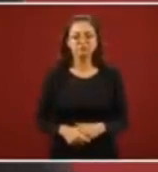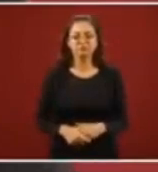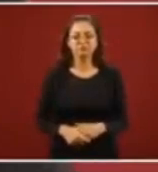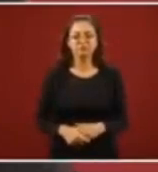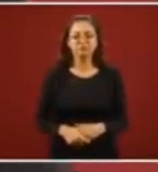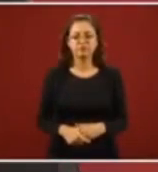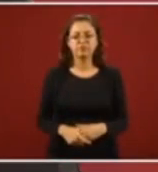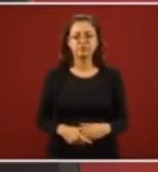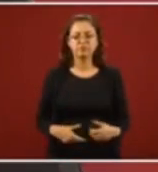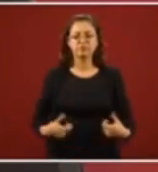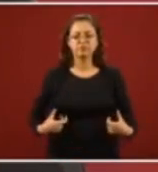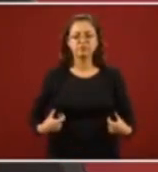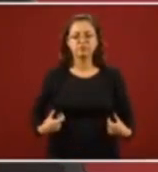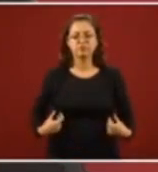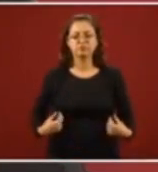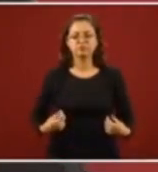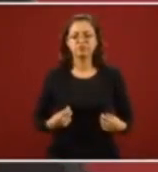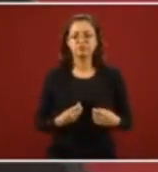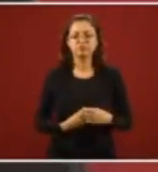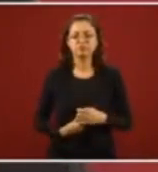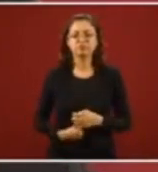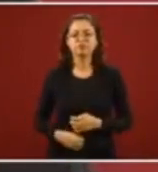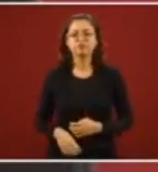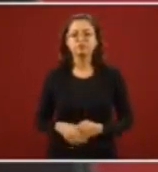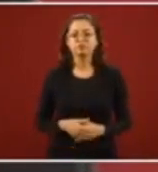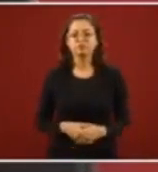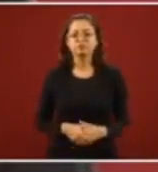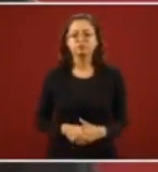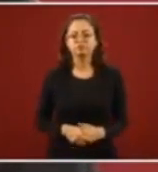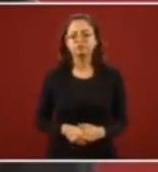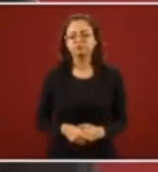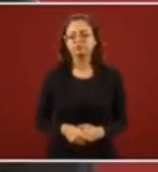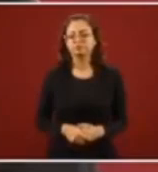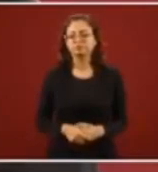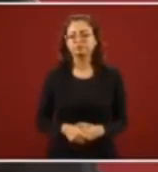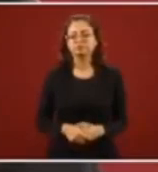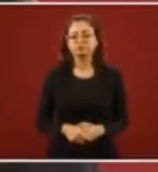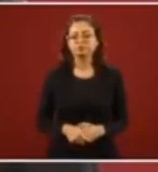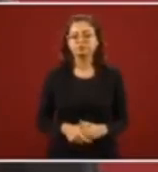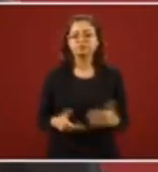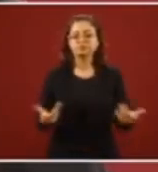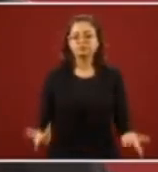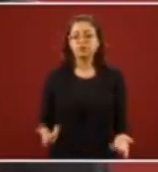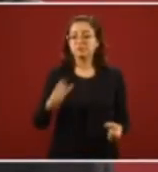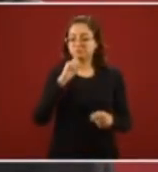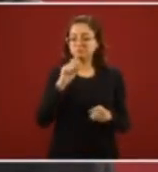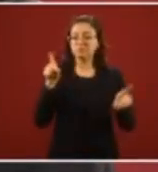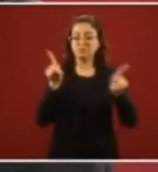Hemos estado enfrentando fugas de gas